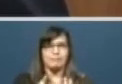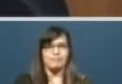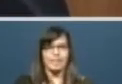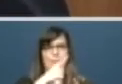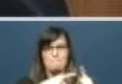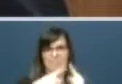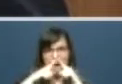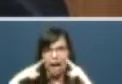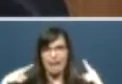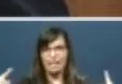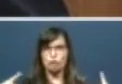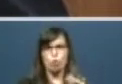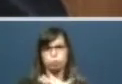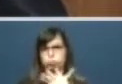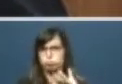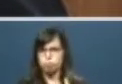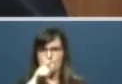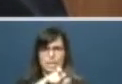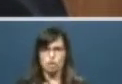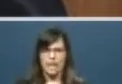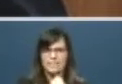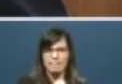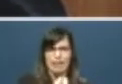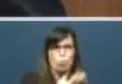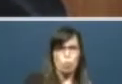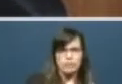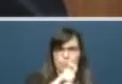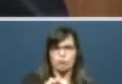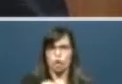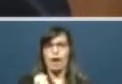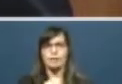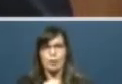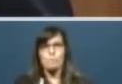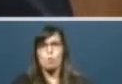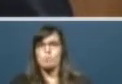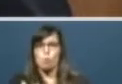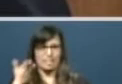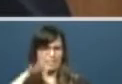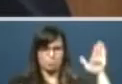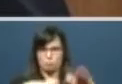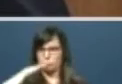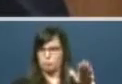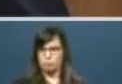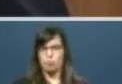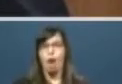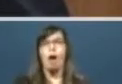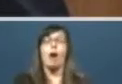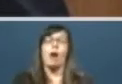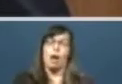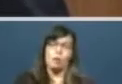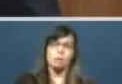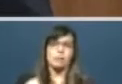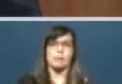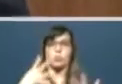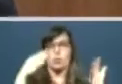con descenso en el número de activos y en el número de ocupados aunque también con 9.500 parados menos